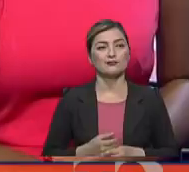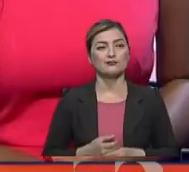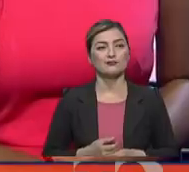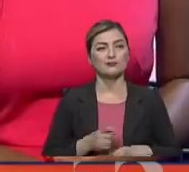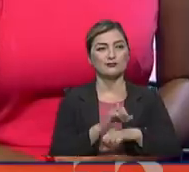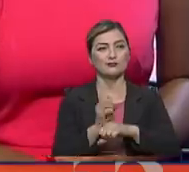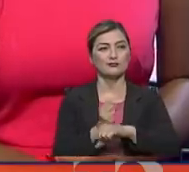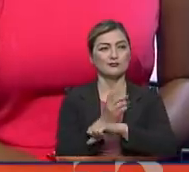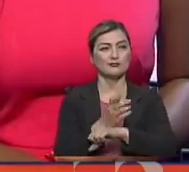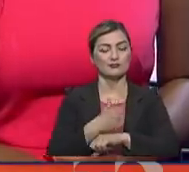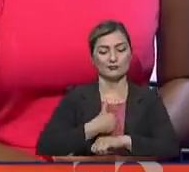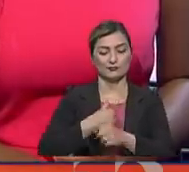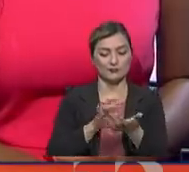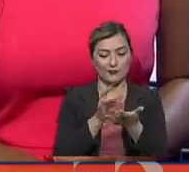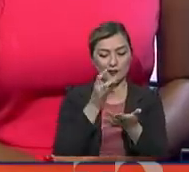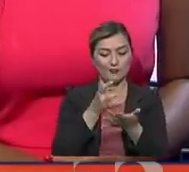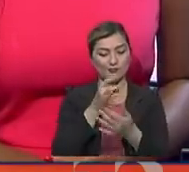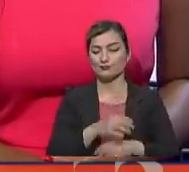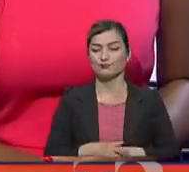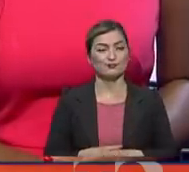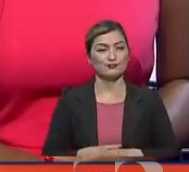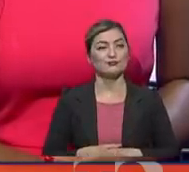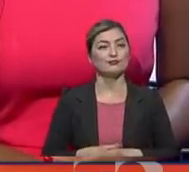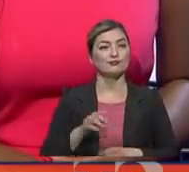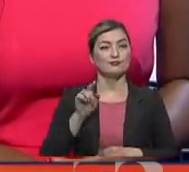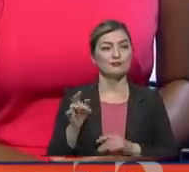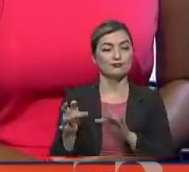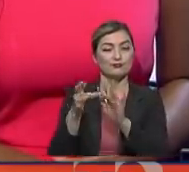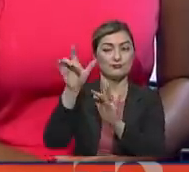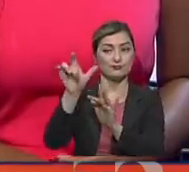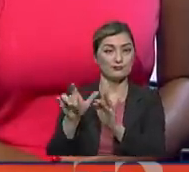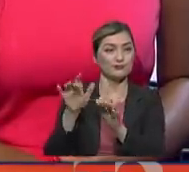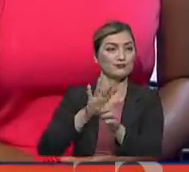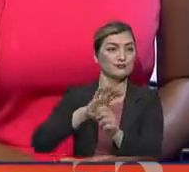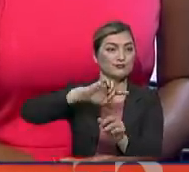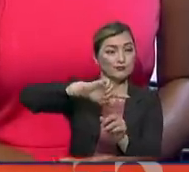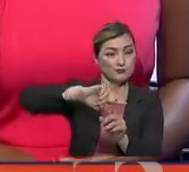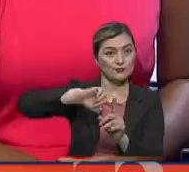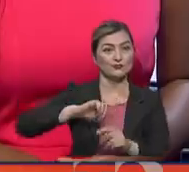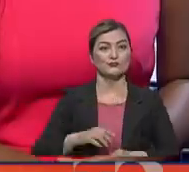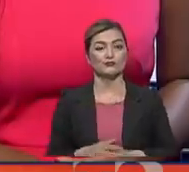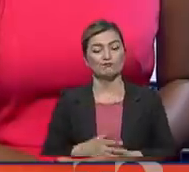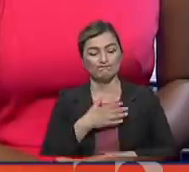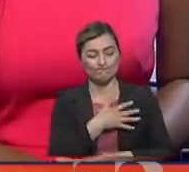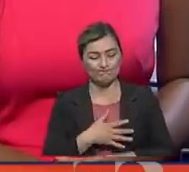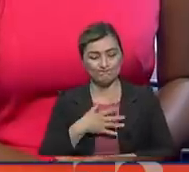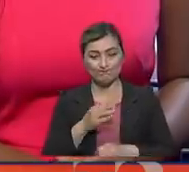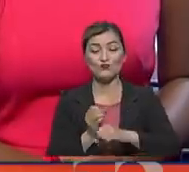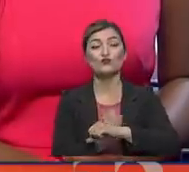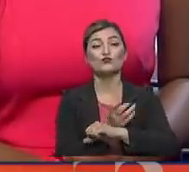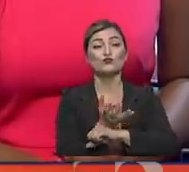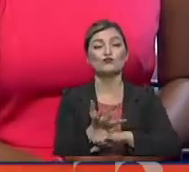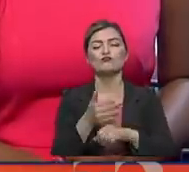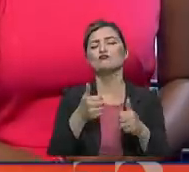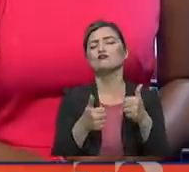recomiendan no automedicarse. Y si es que usted ha estado en contacto con una persona COVID positivo, por favor, la recomendación